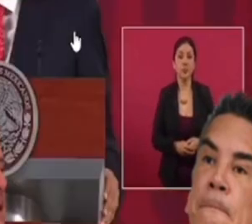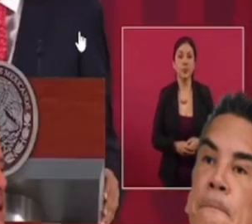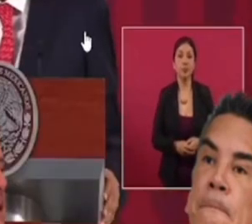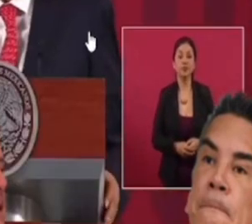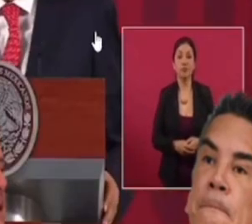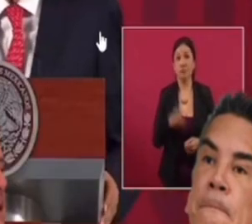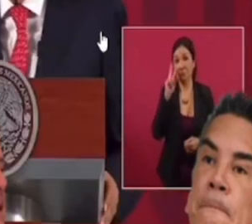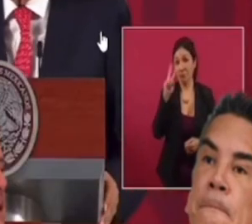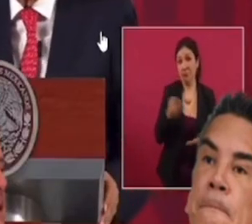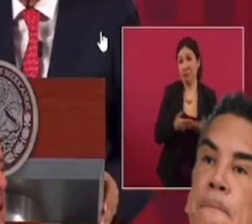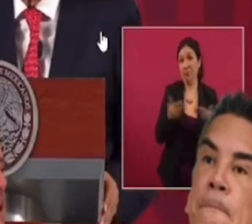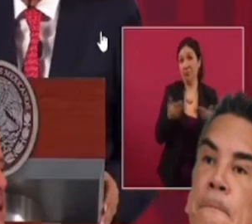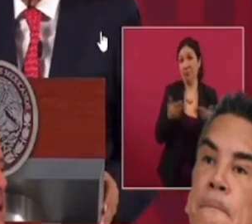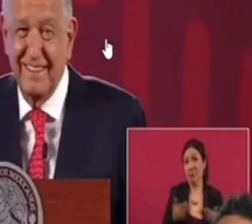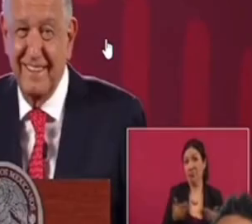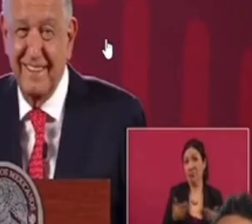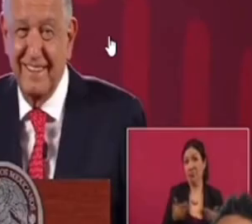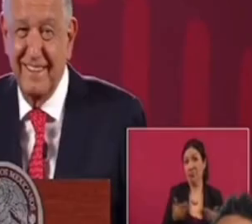Pues sí, sí.